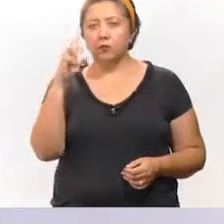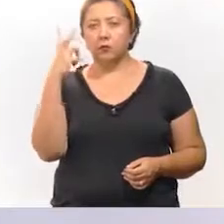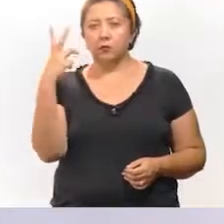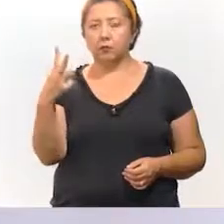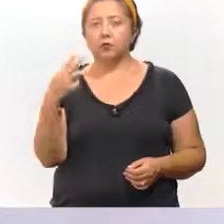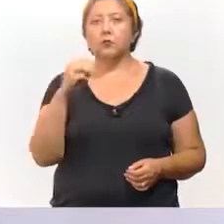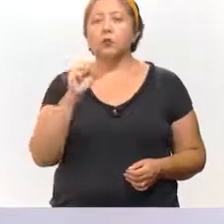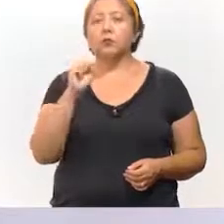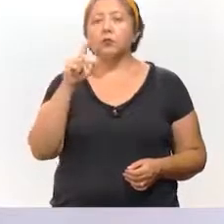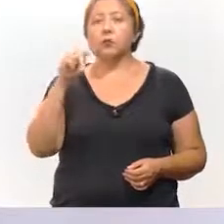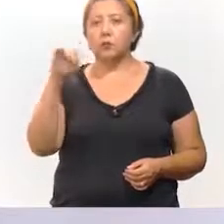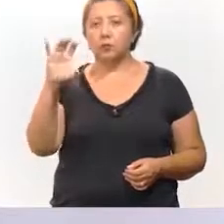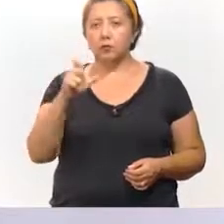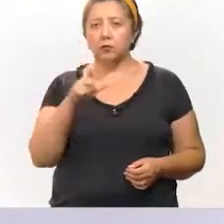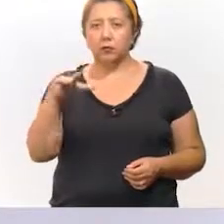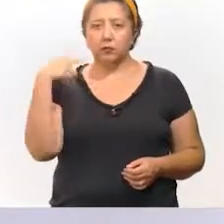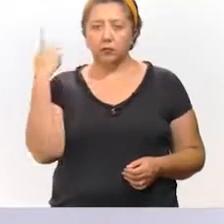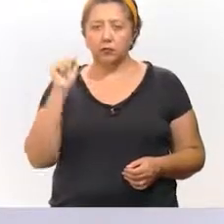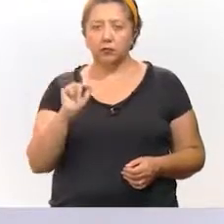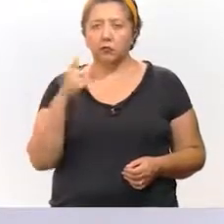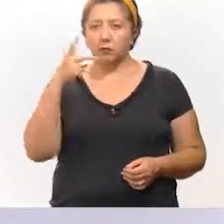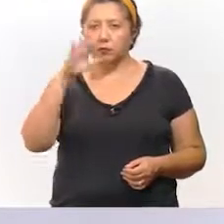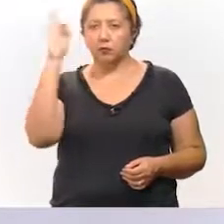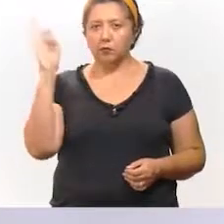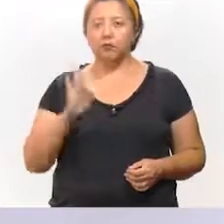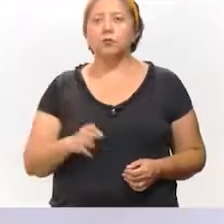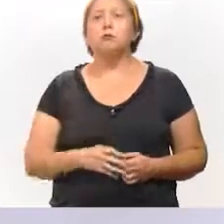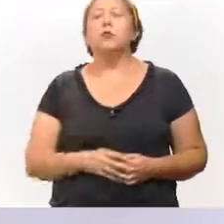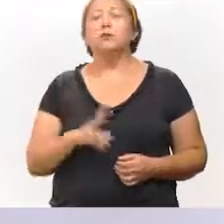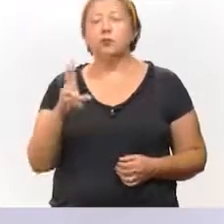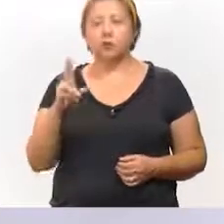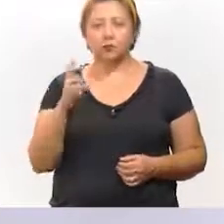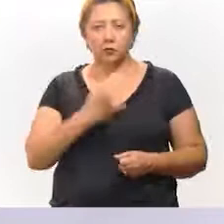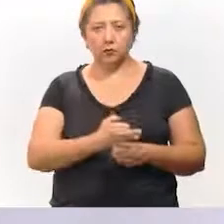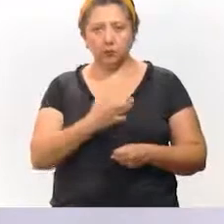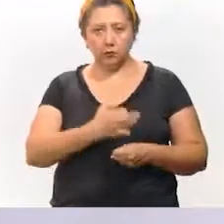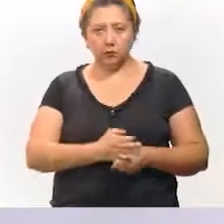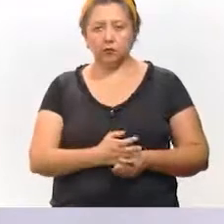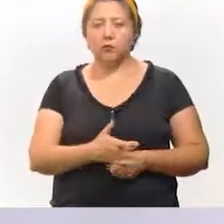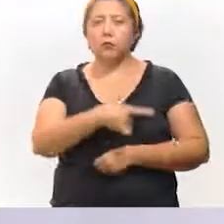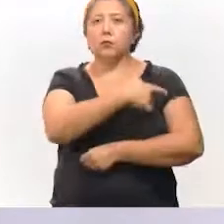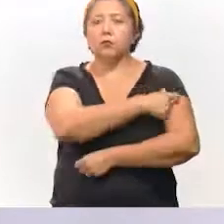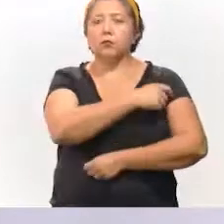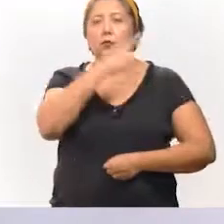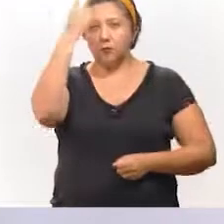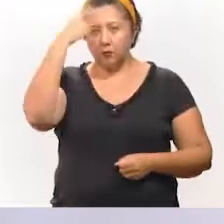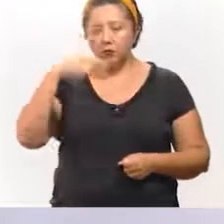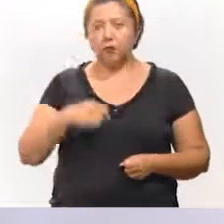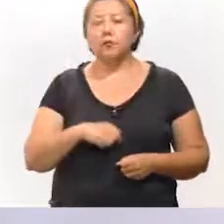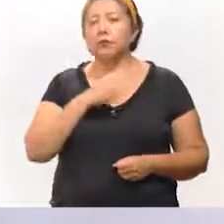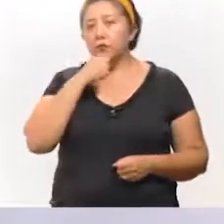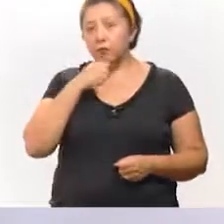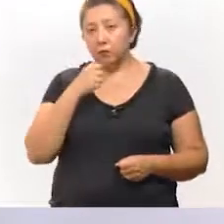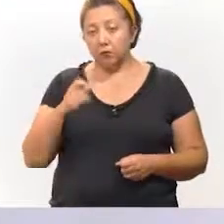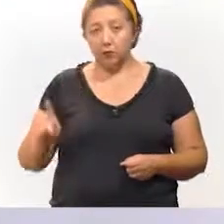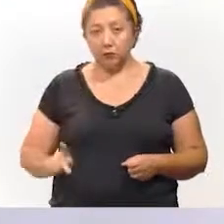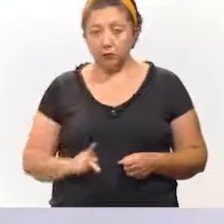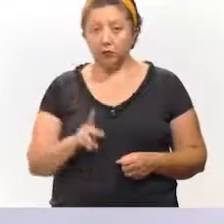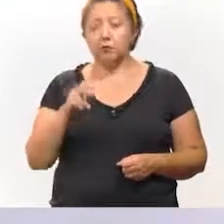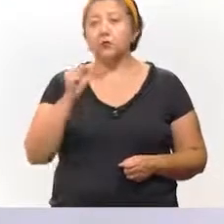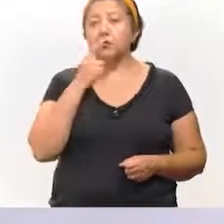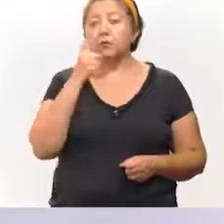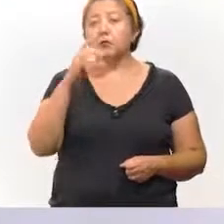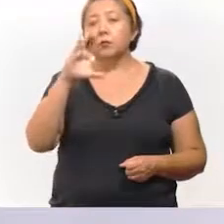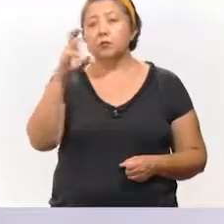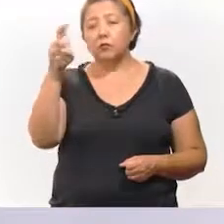y Temax 13.8%. También en estos momentos se está aplicando vacunas para adultos mayores en los municipios de